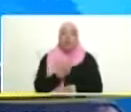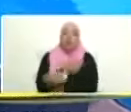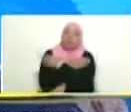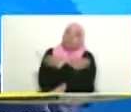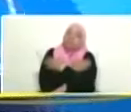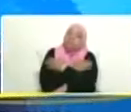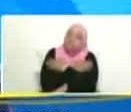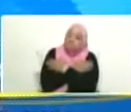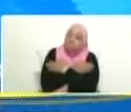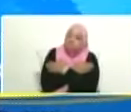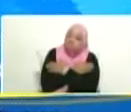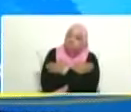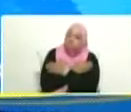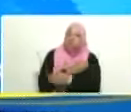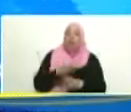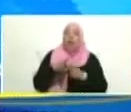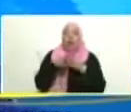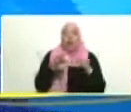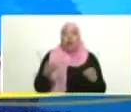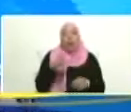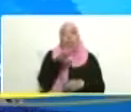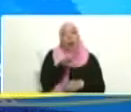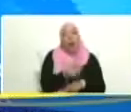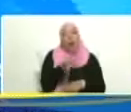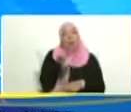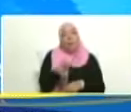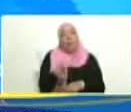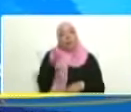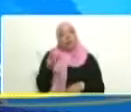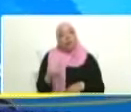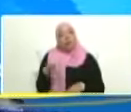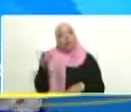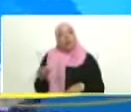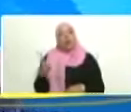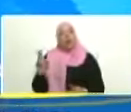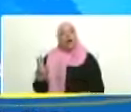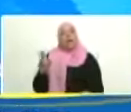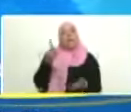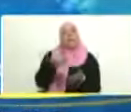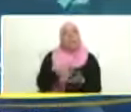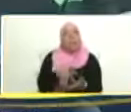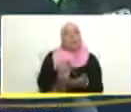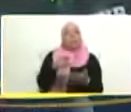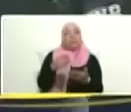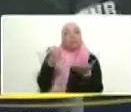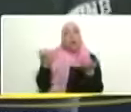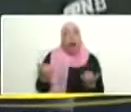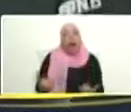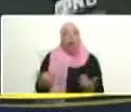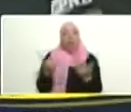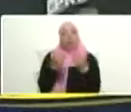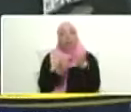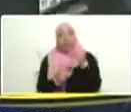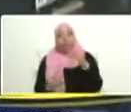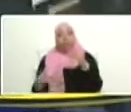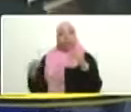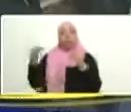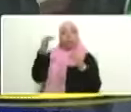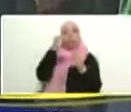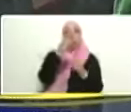a todos los oficiales y funcionarios que han ascendido el día de